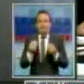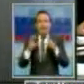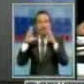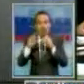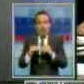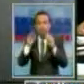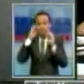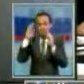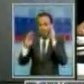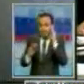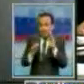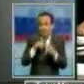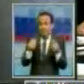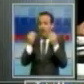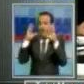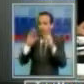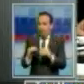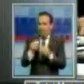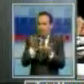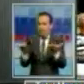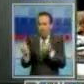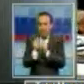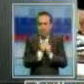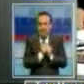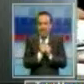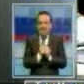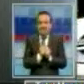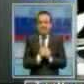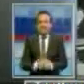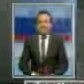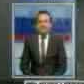Nosotros sí nos despedimos. Muy buenas noches y gracias por la compañía. Está bien.